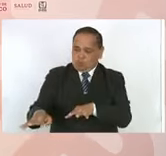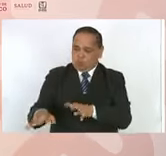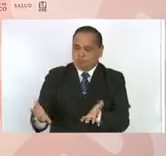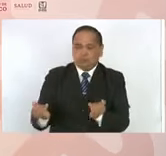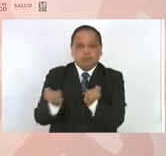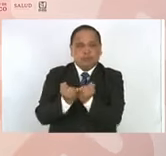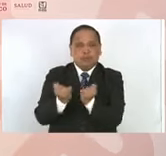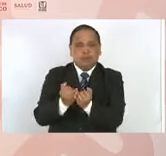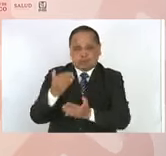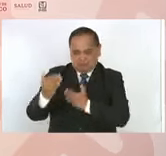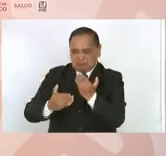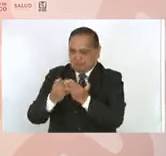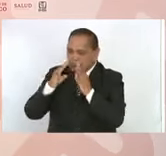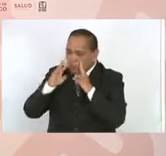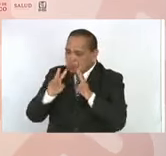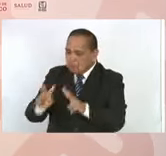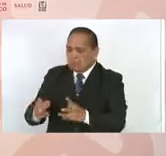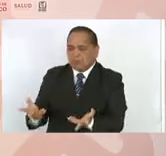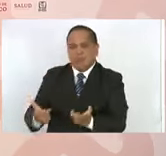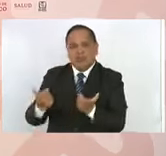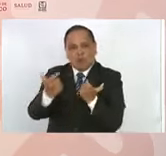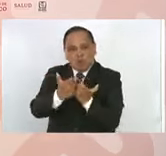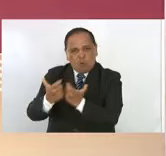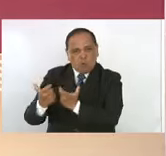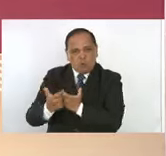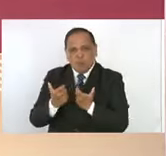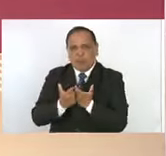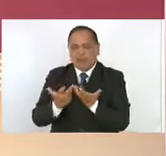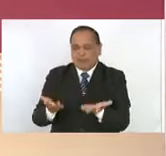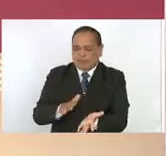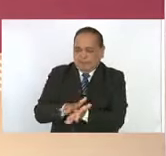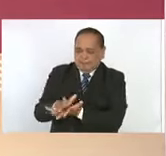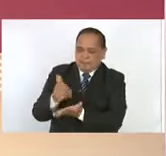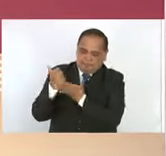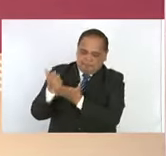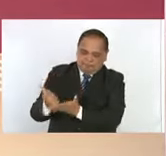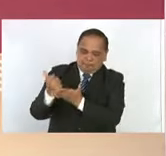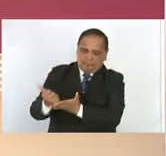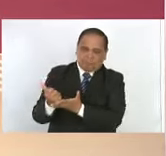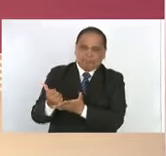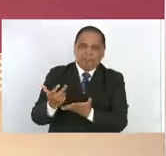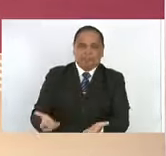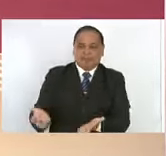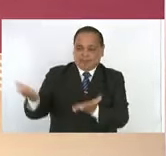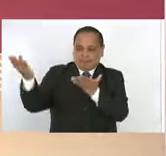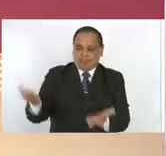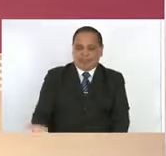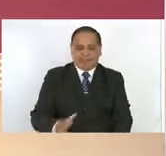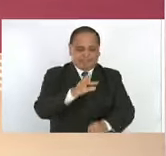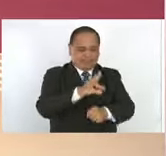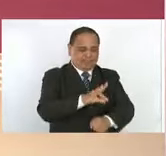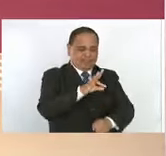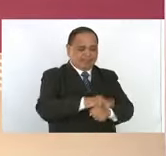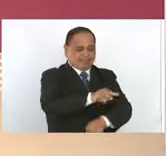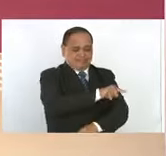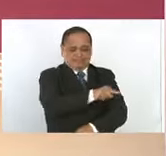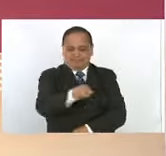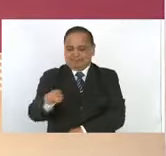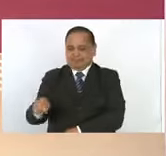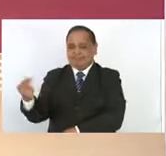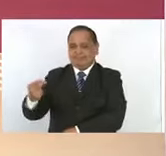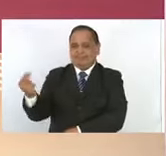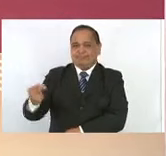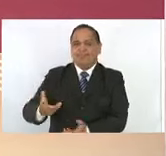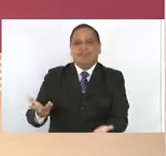sin reparos a colaborar con este hermano pueblo. Su presencia aquí, a solicitud del